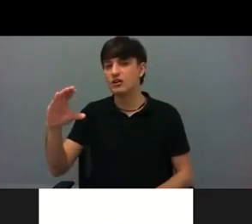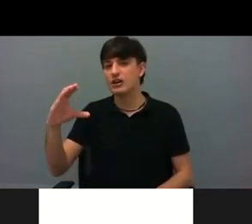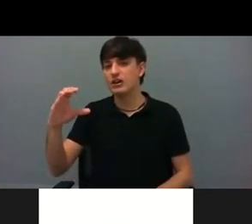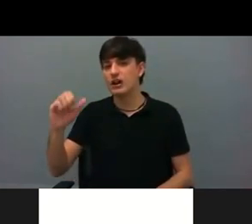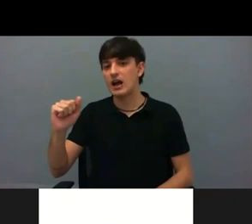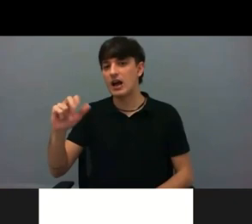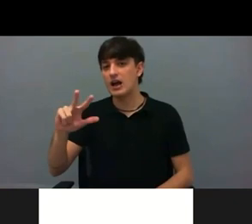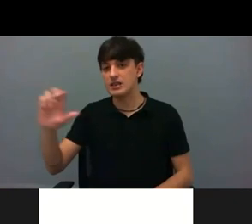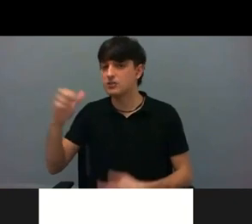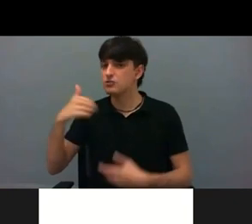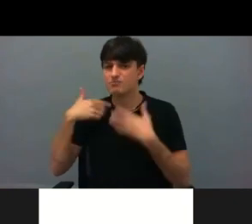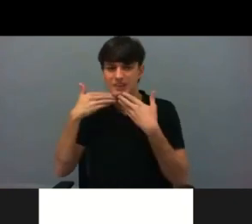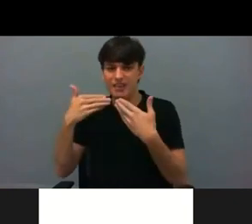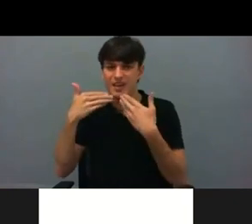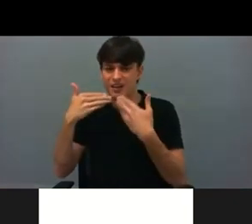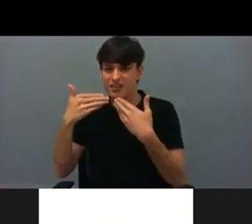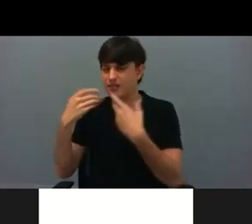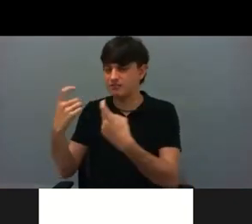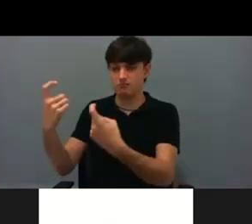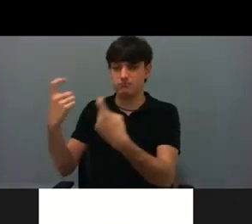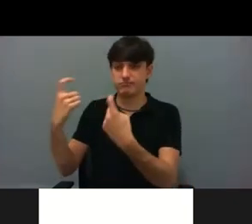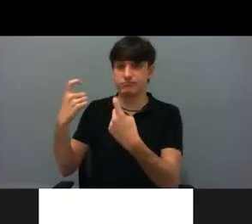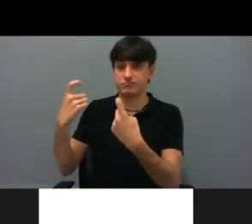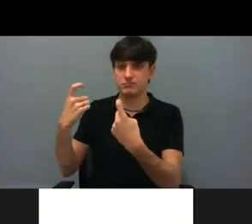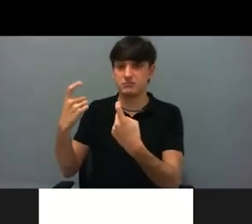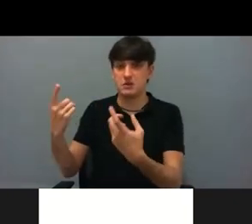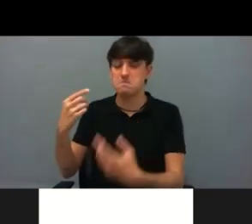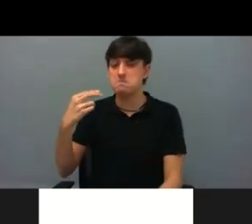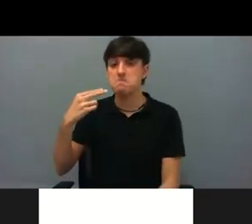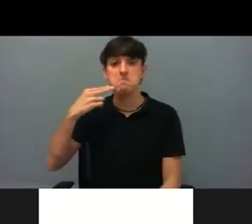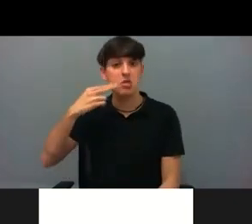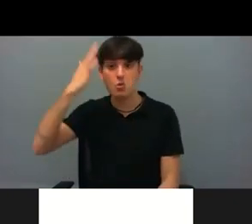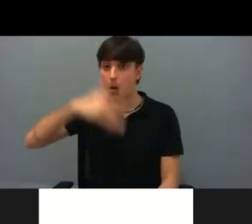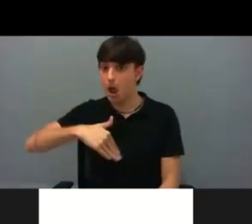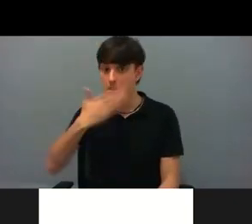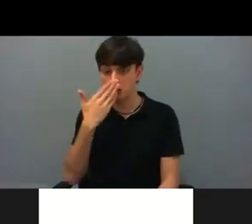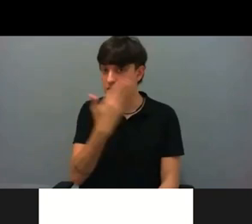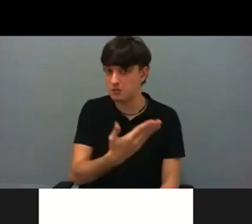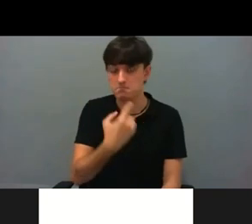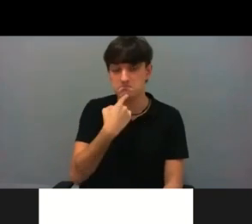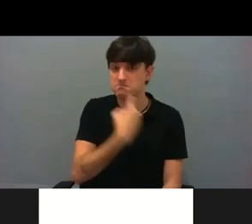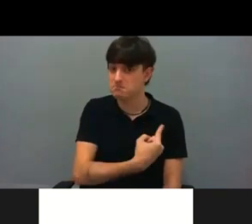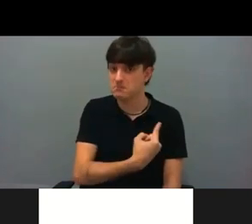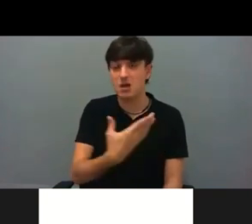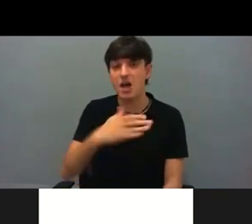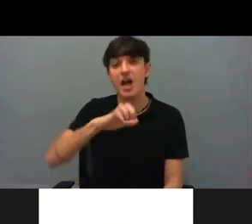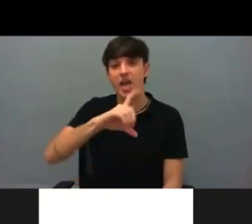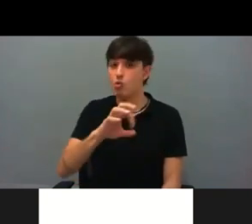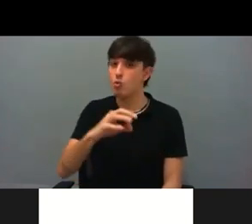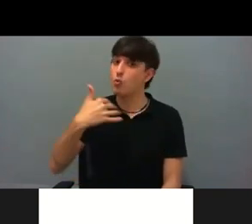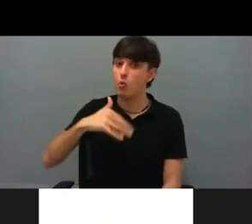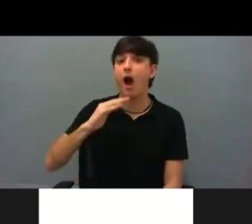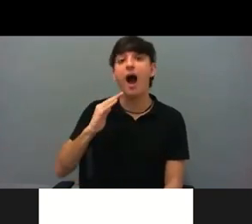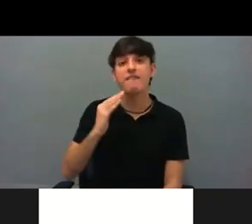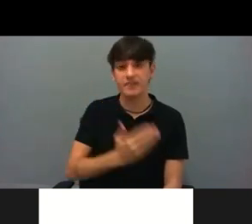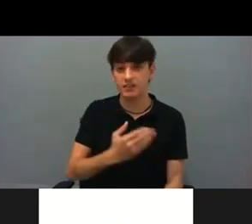le estaré agradecida, pues él, sin miedo a ser sincero, nos dijo que Edu estaba muy, muy afectado,